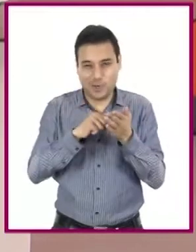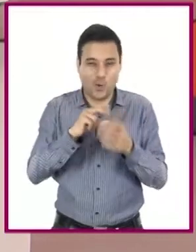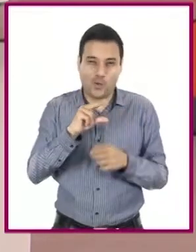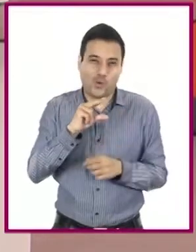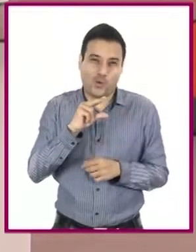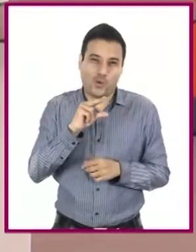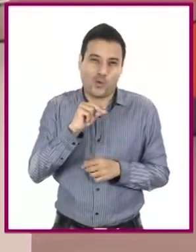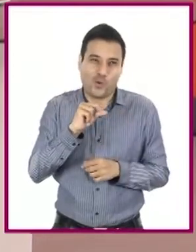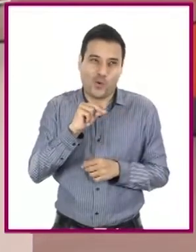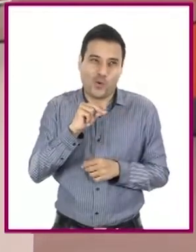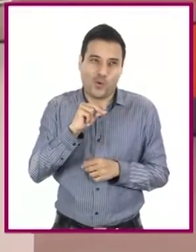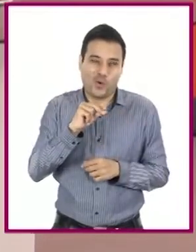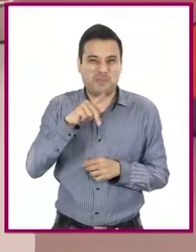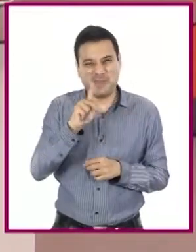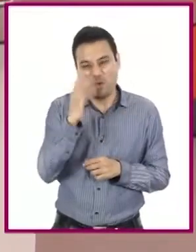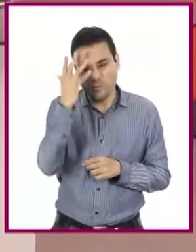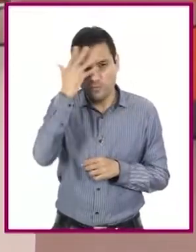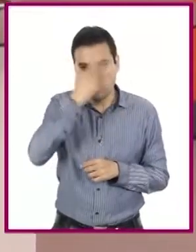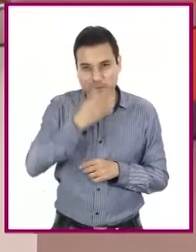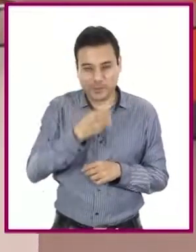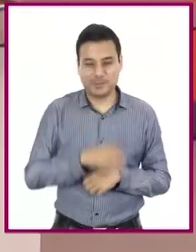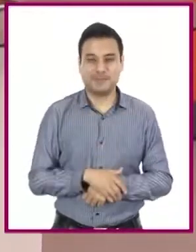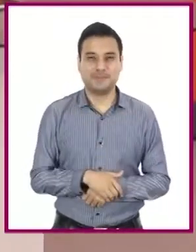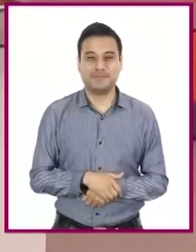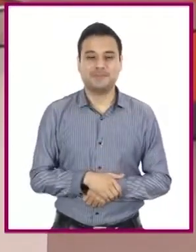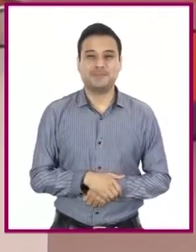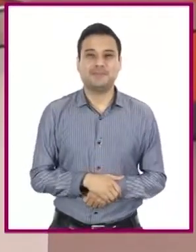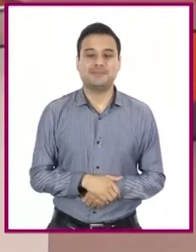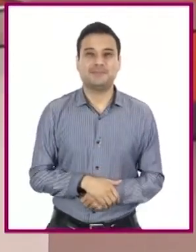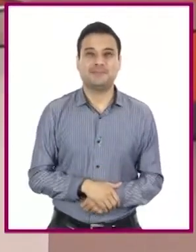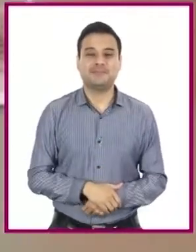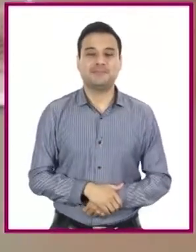vista aquí a mi espacio.